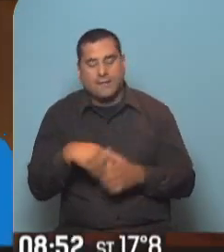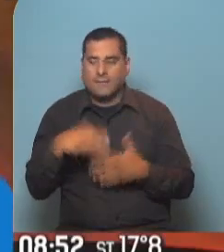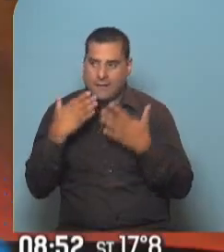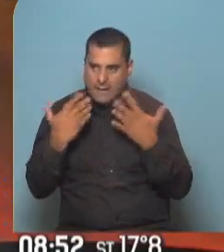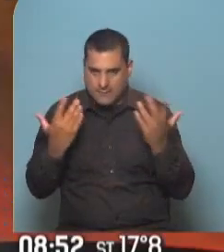placer igualmente